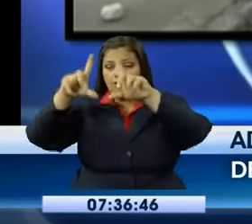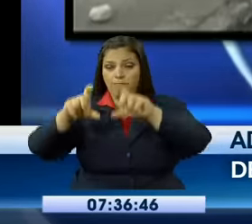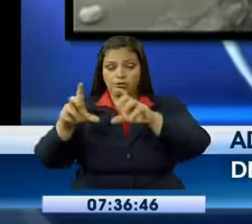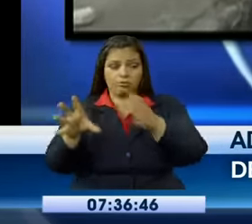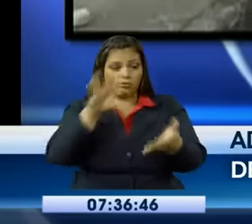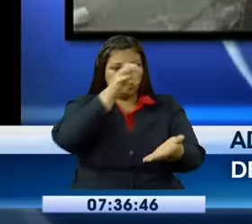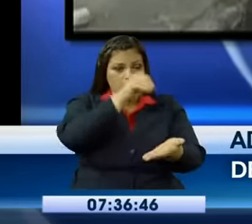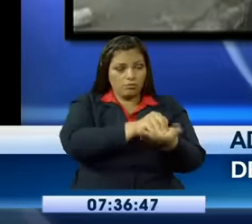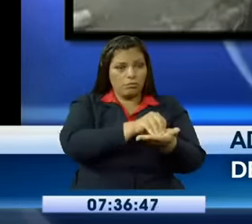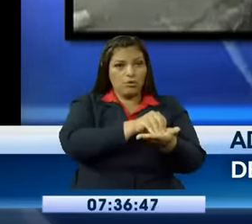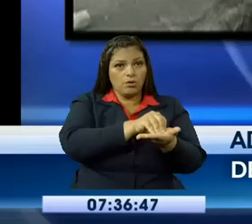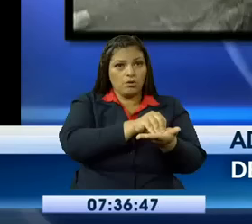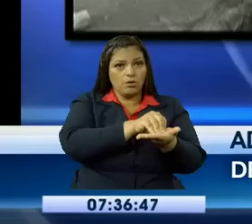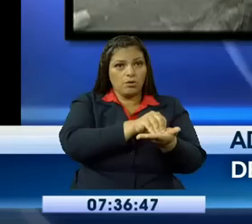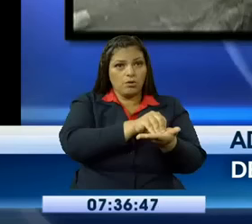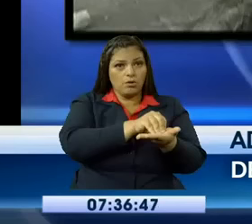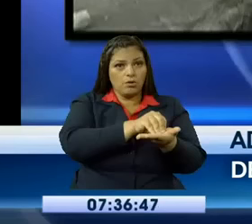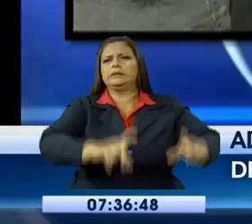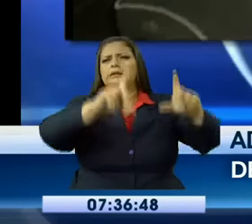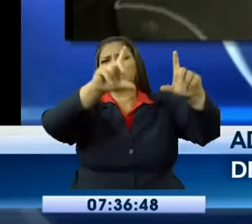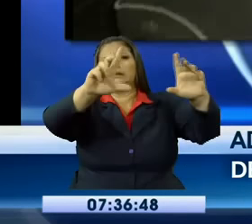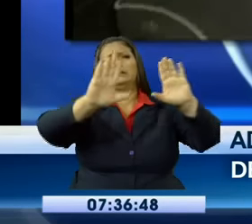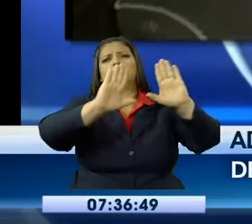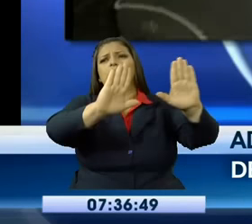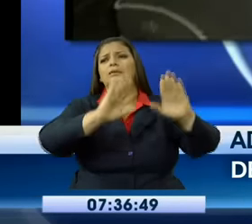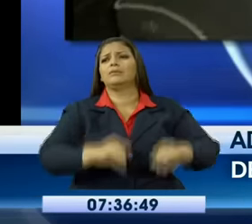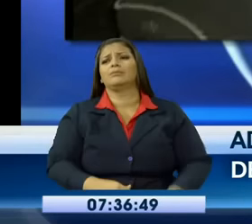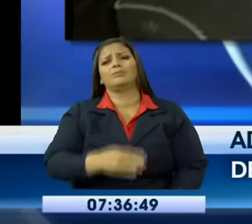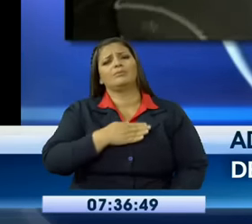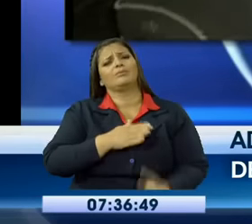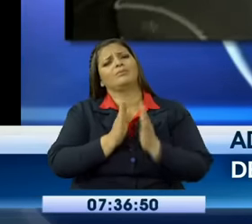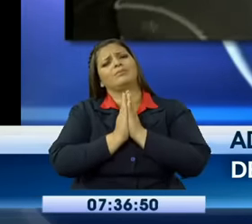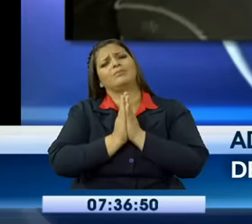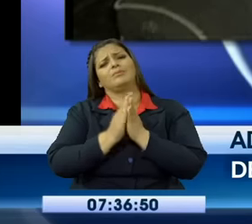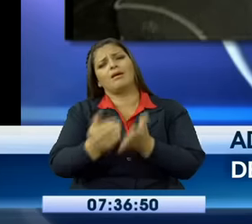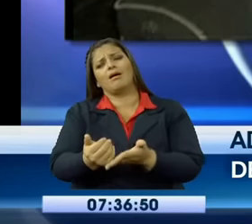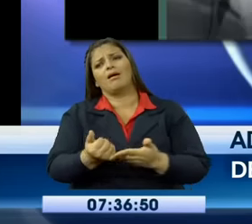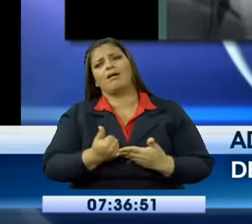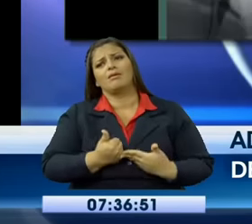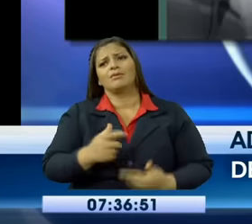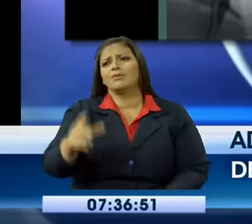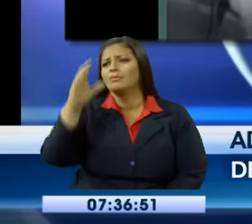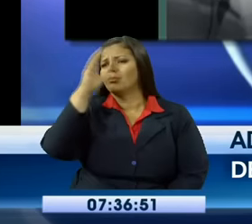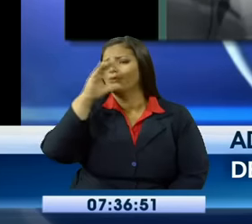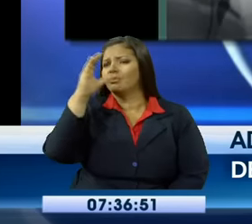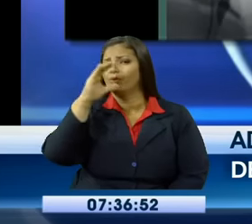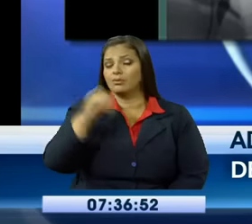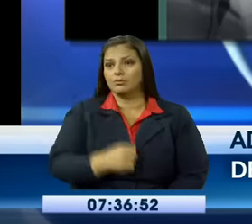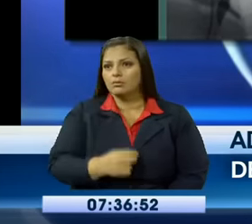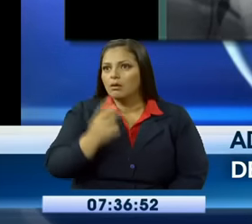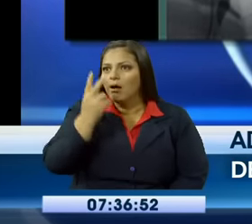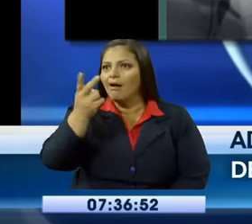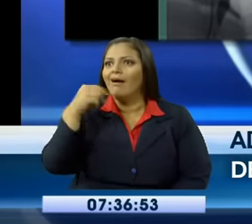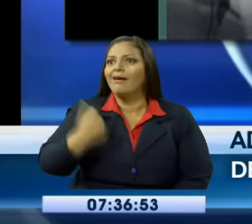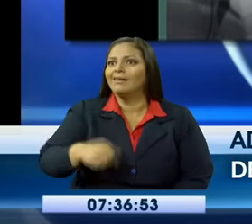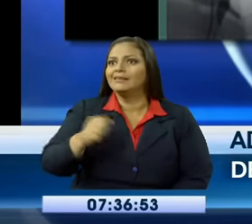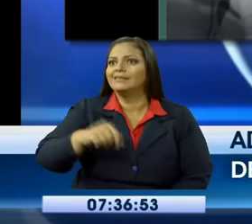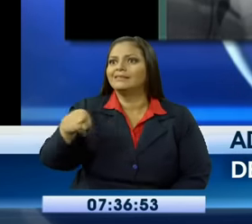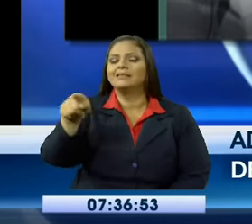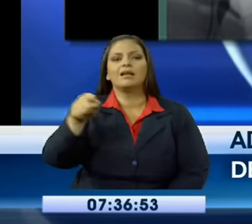Y hay que ver, por eso pedimos ayuda al que nos está viendo, que lo vean la foto de él, por favor, no se nos comunican los teléfonos que están ahí a cualquier